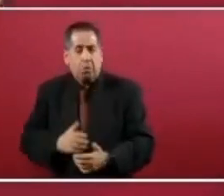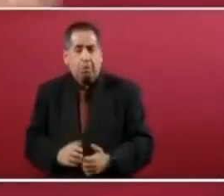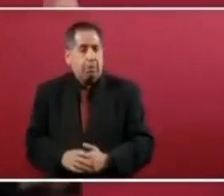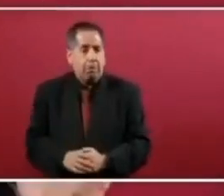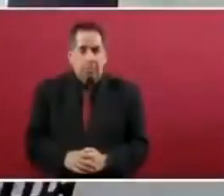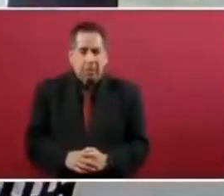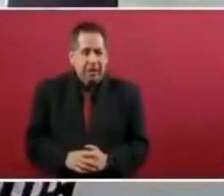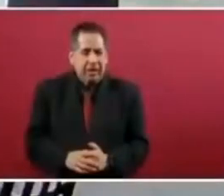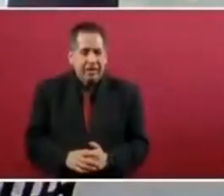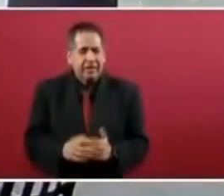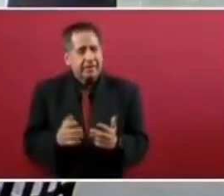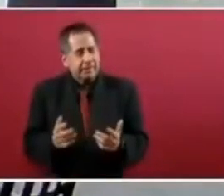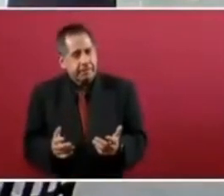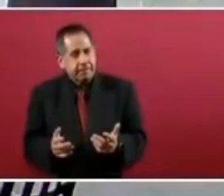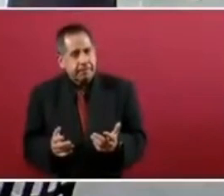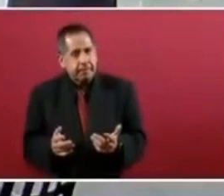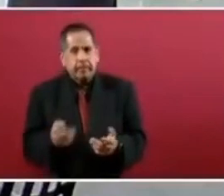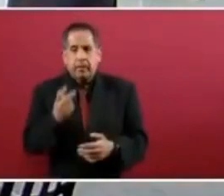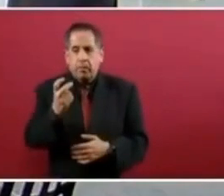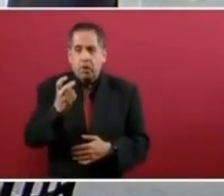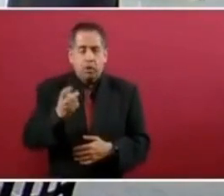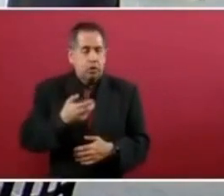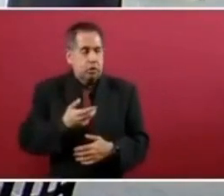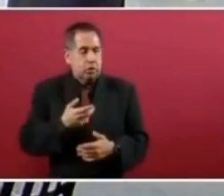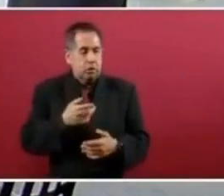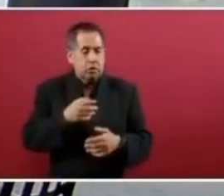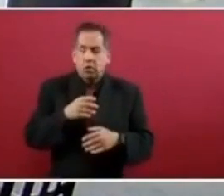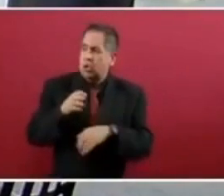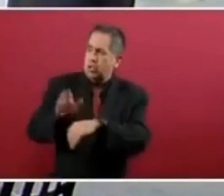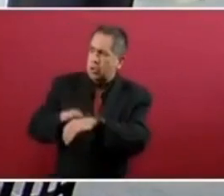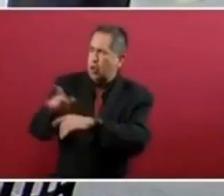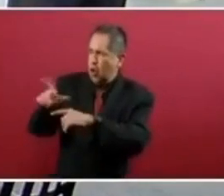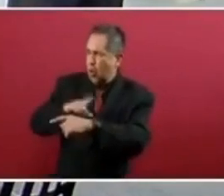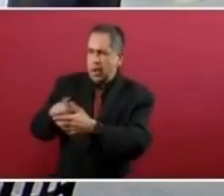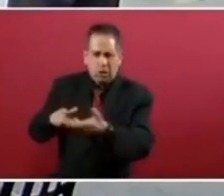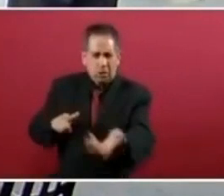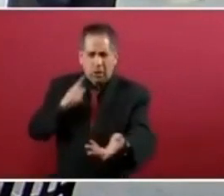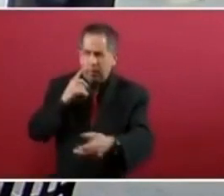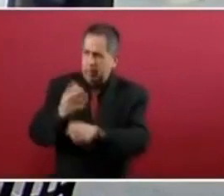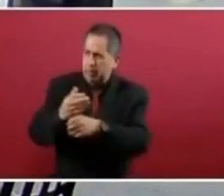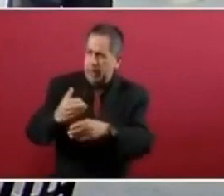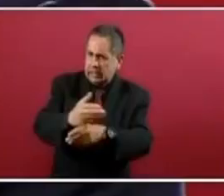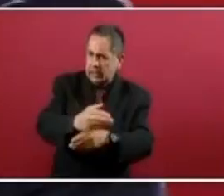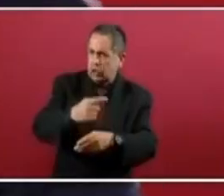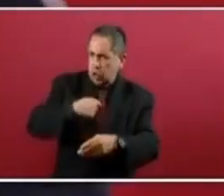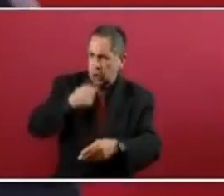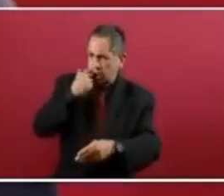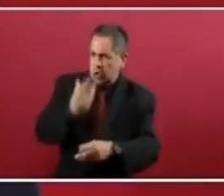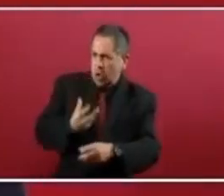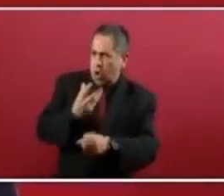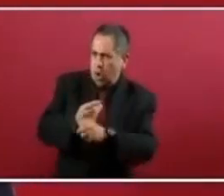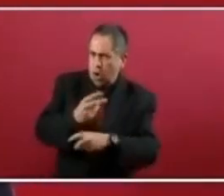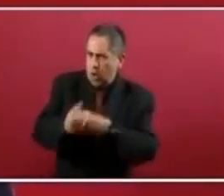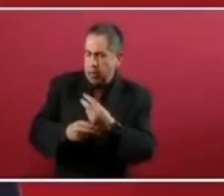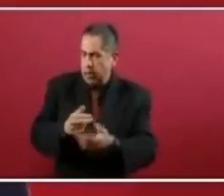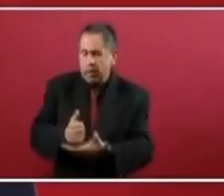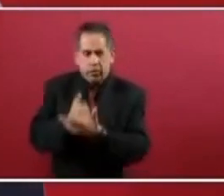Y estoy exhortando al gobierno para que intervenga y ayude